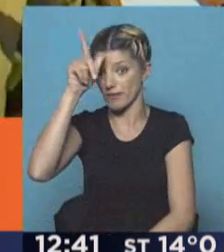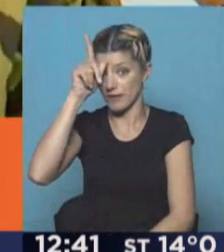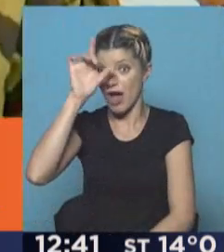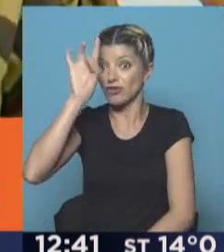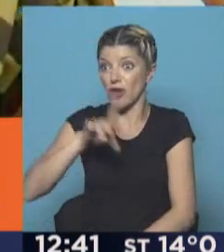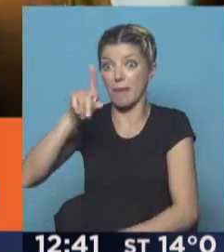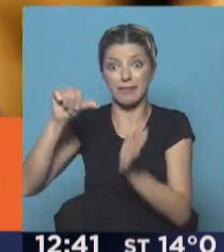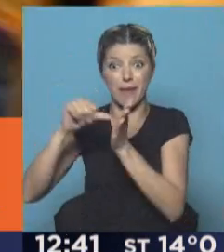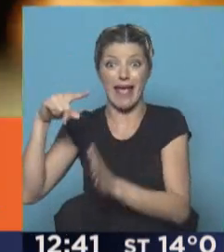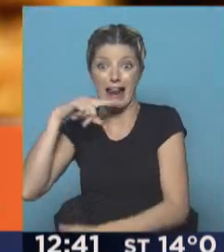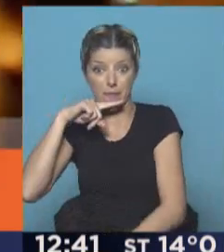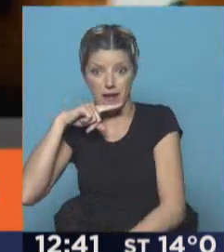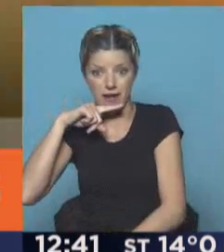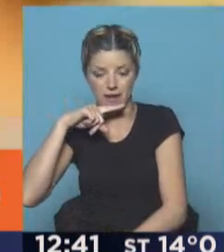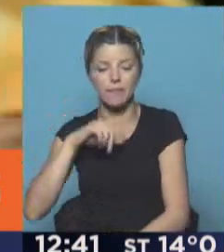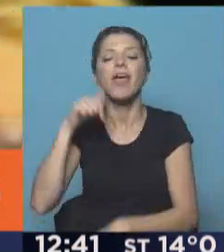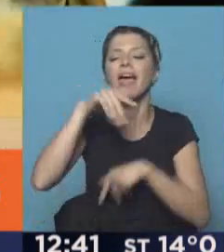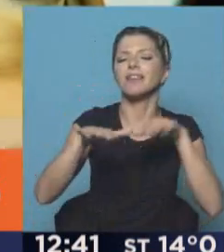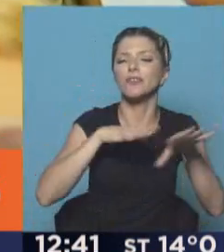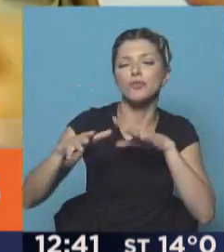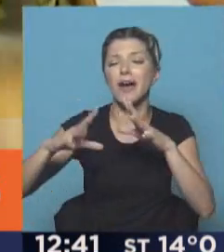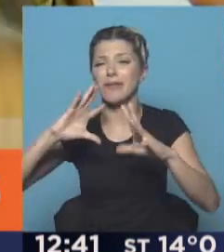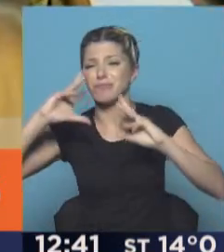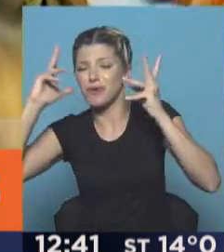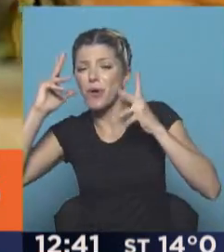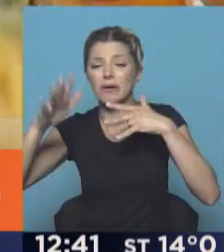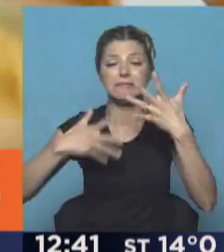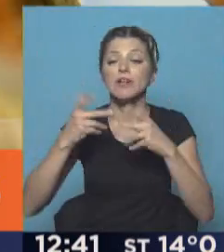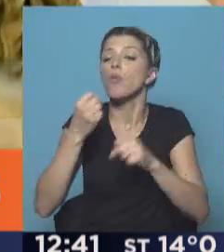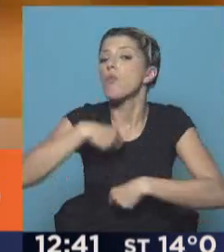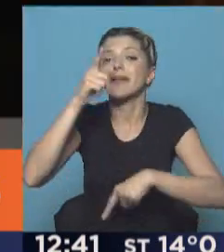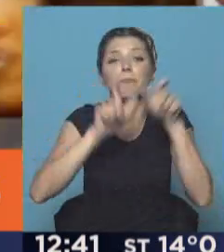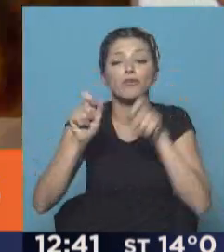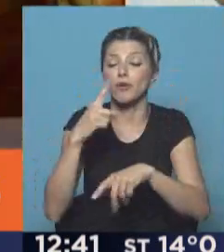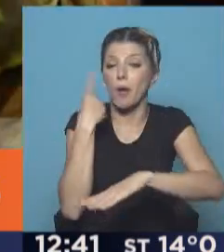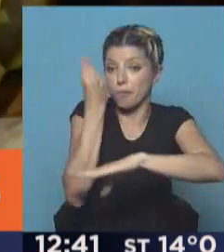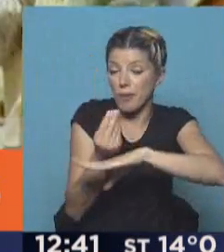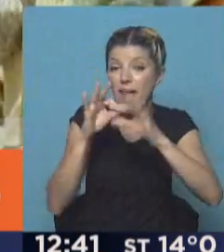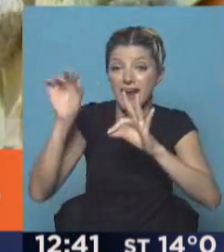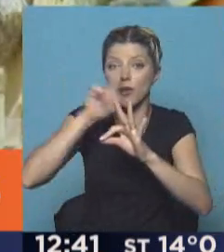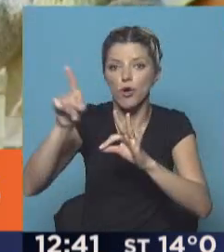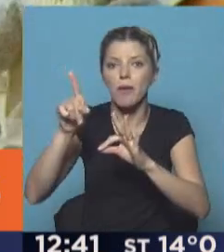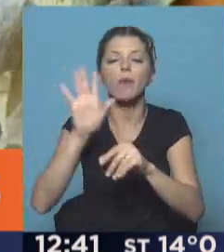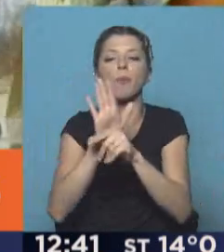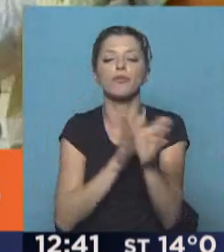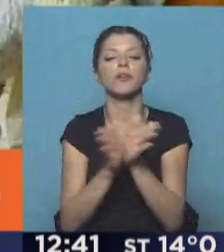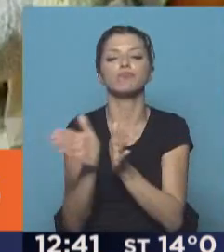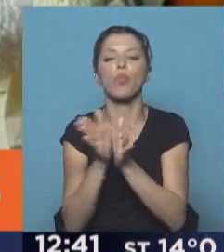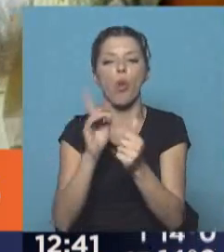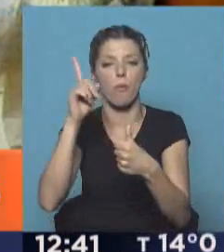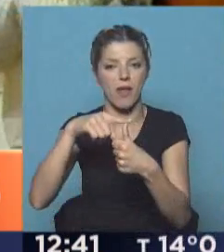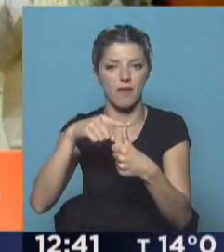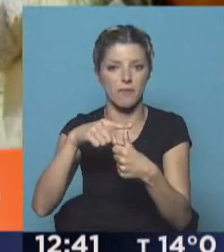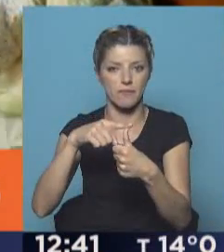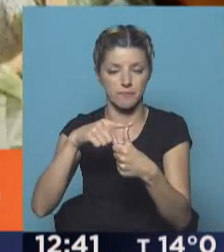En este escenario de imprevisibilidad y psicosis colectiva, cualquier habitante europeo ostenta una doble condición. Es